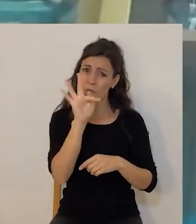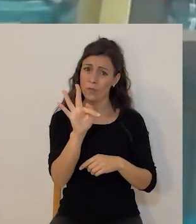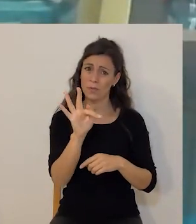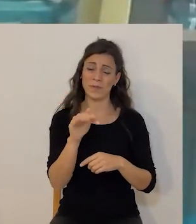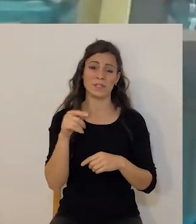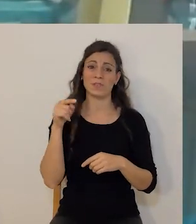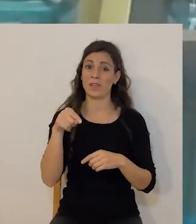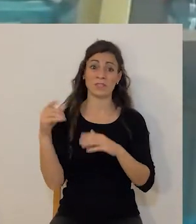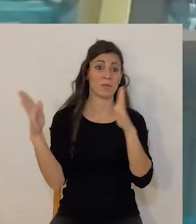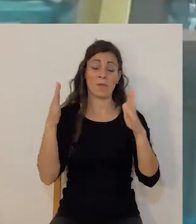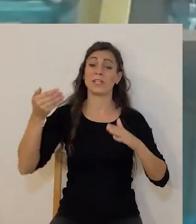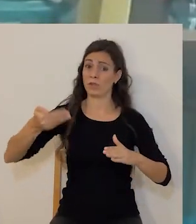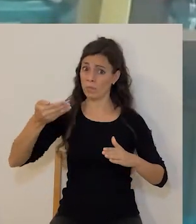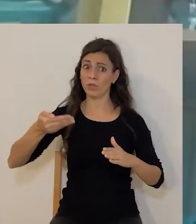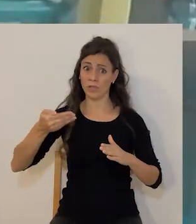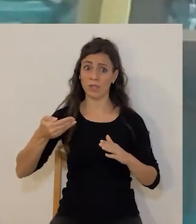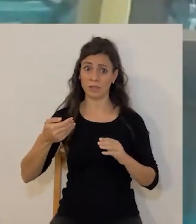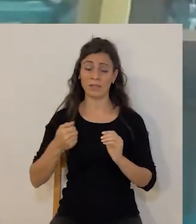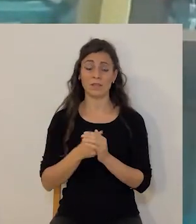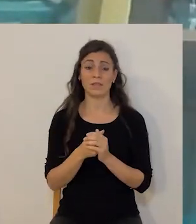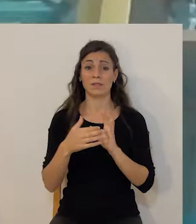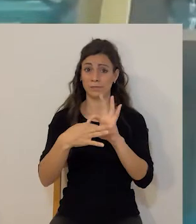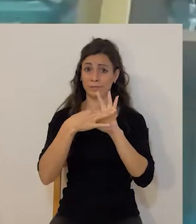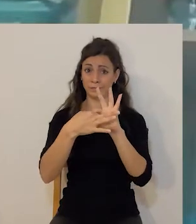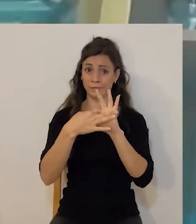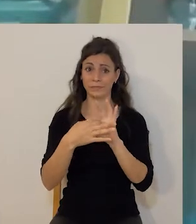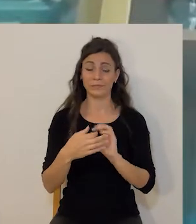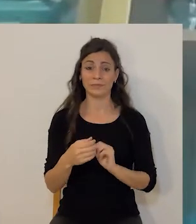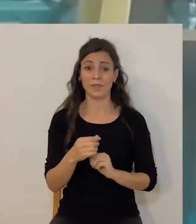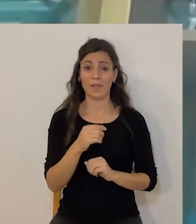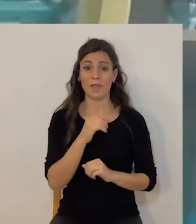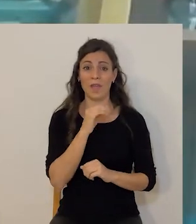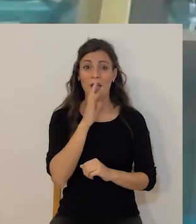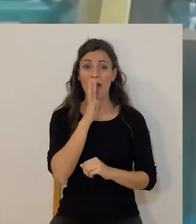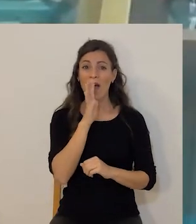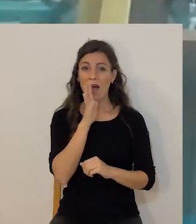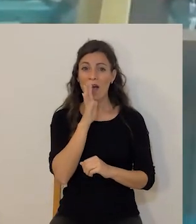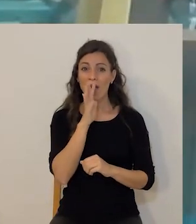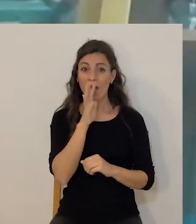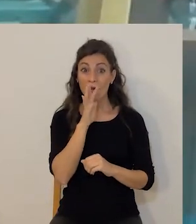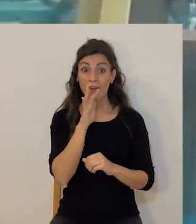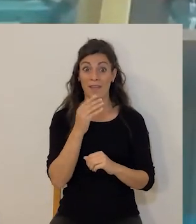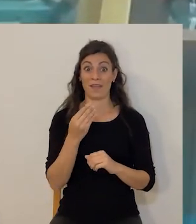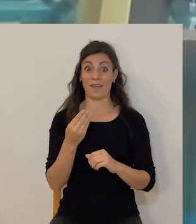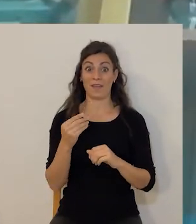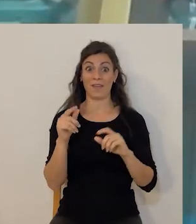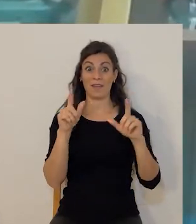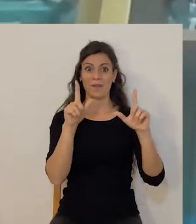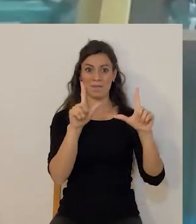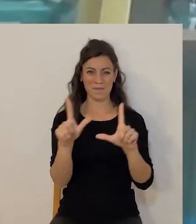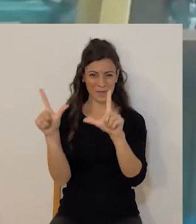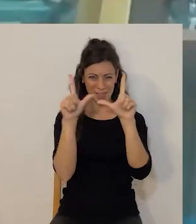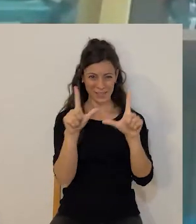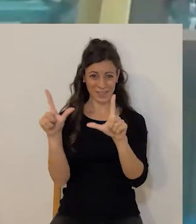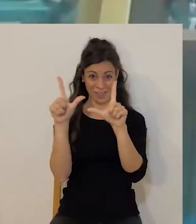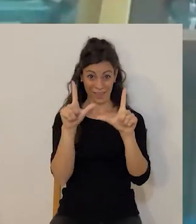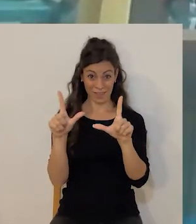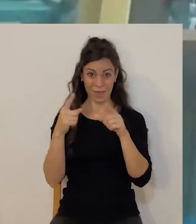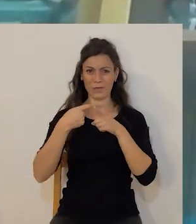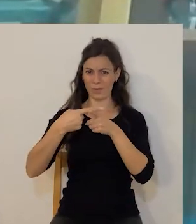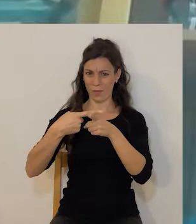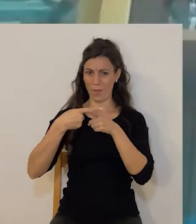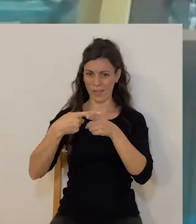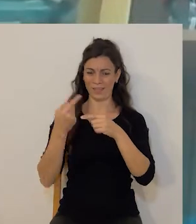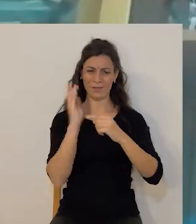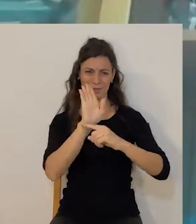¿no? Y bueno, vamos a pasar a compartir la presentación que tengo para vosotros